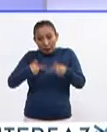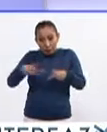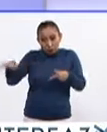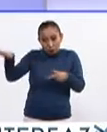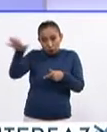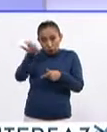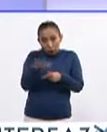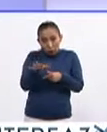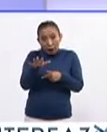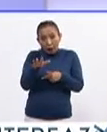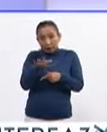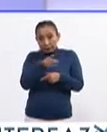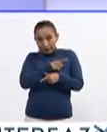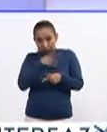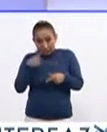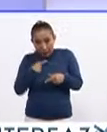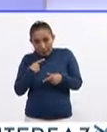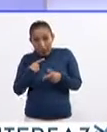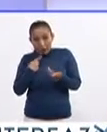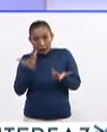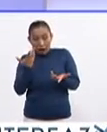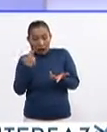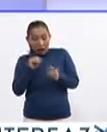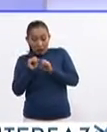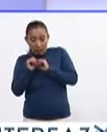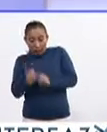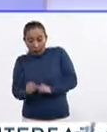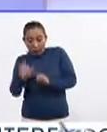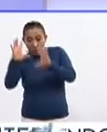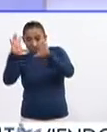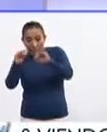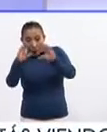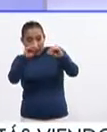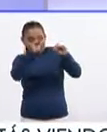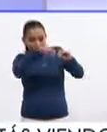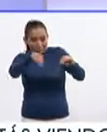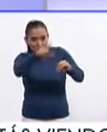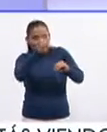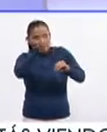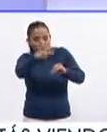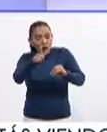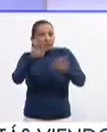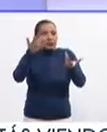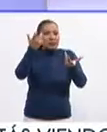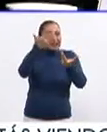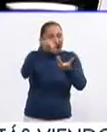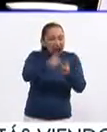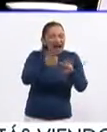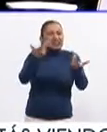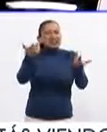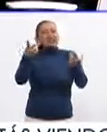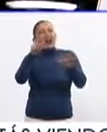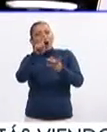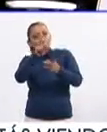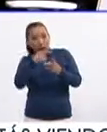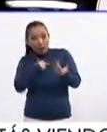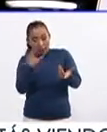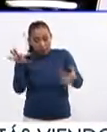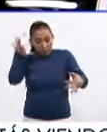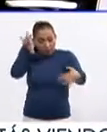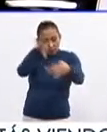gente tiene que adecuar sus sistemas de apagado y encendido de la luz o del gas o del